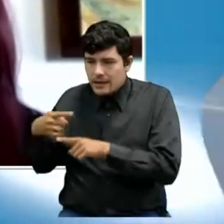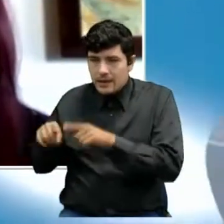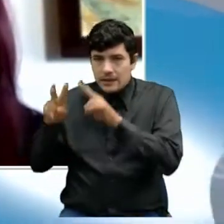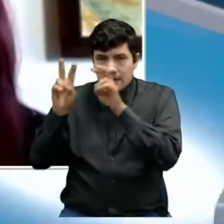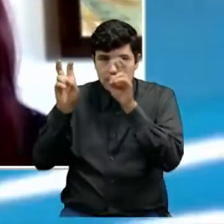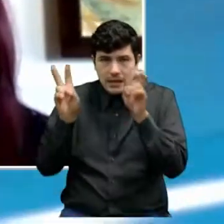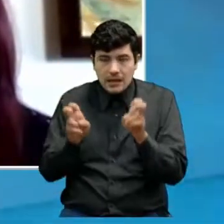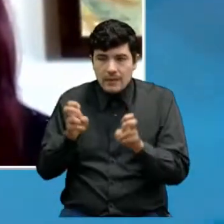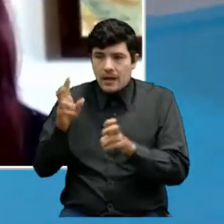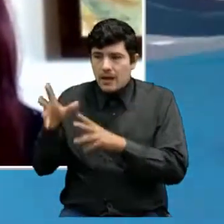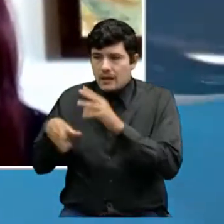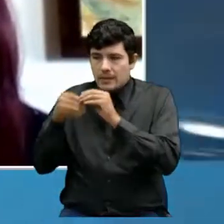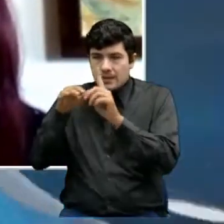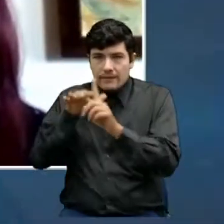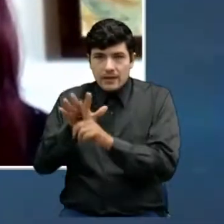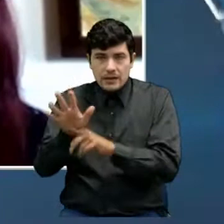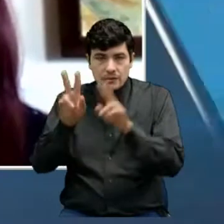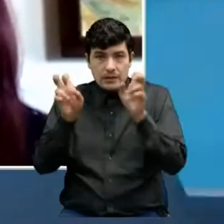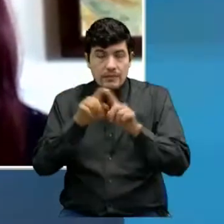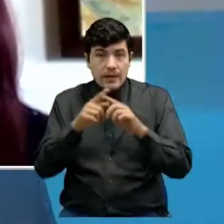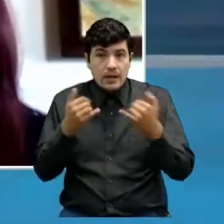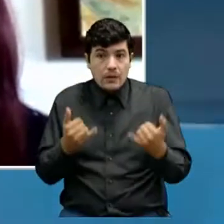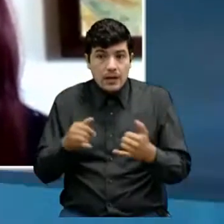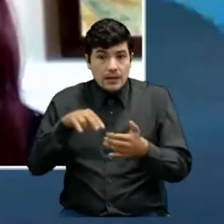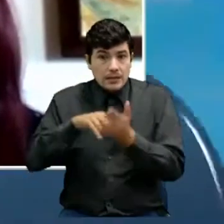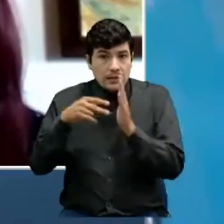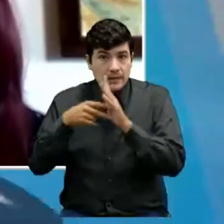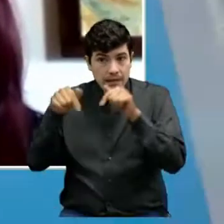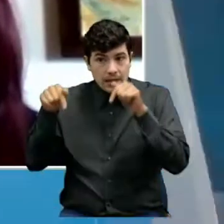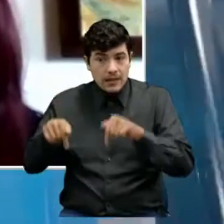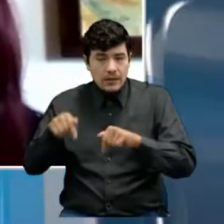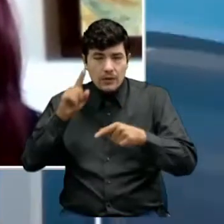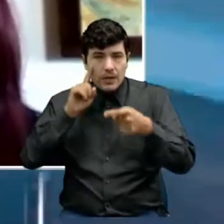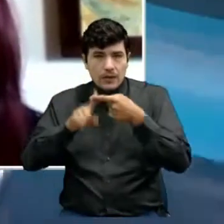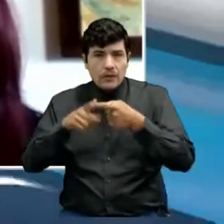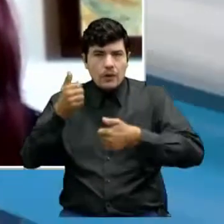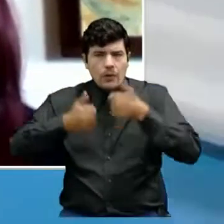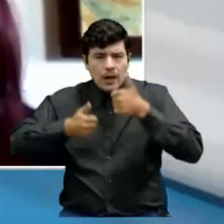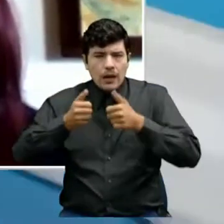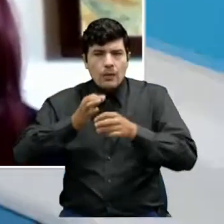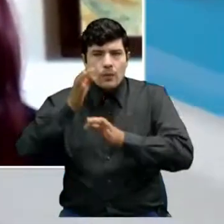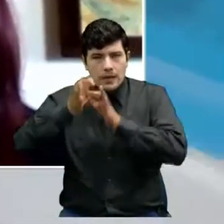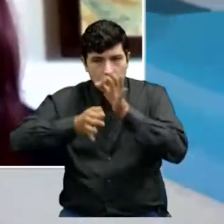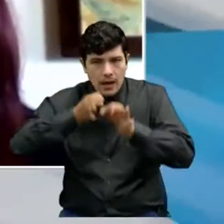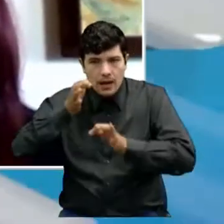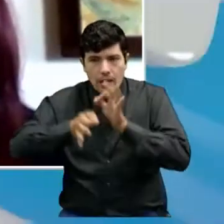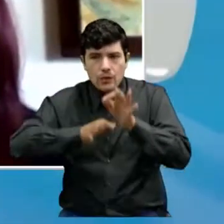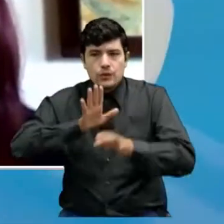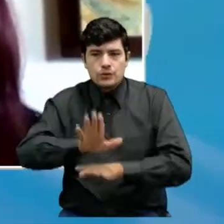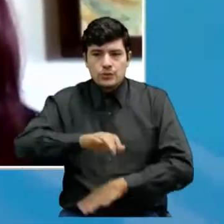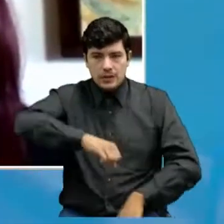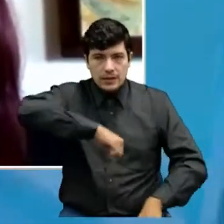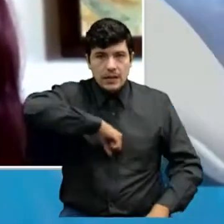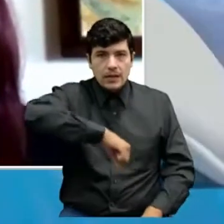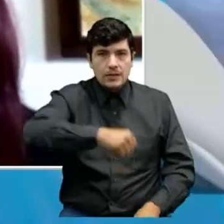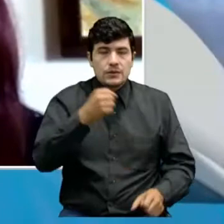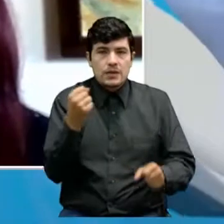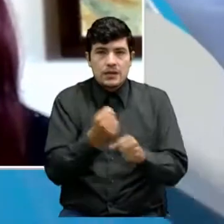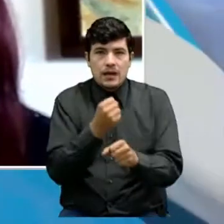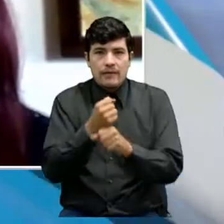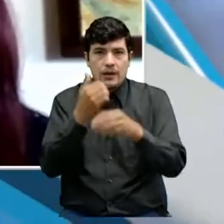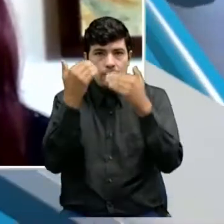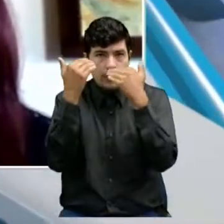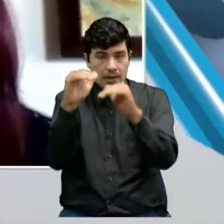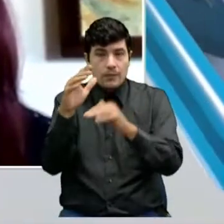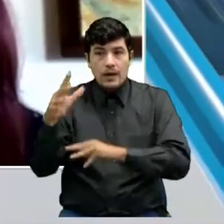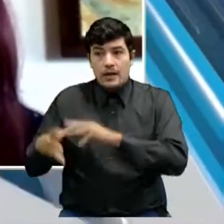ingresos afectados. Entonces aquí se trata siempre de preservar los derechos laborales mínimos,